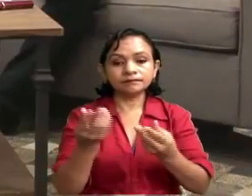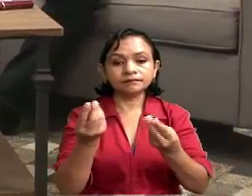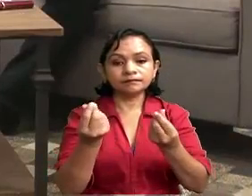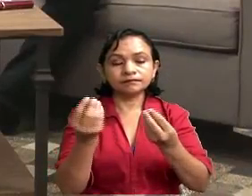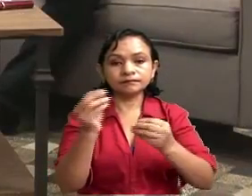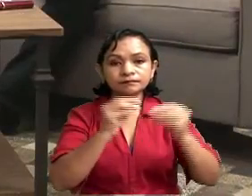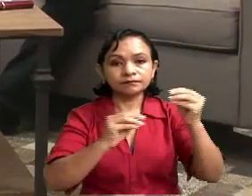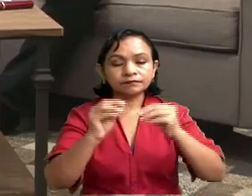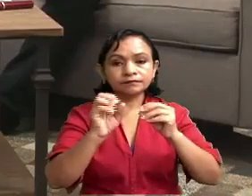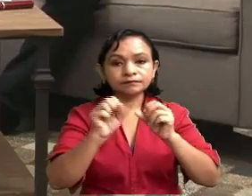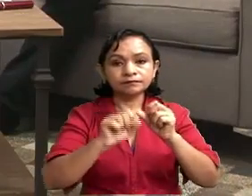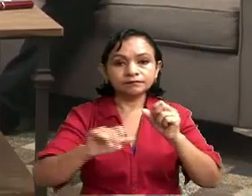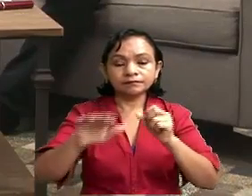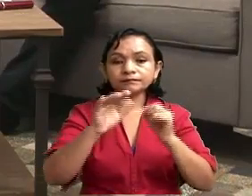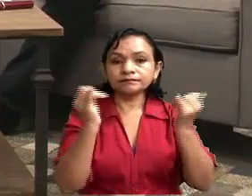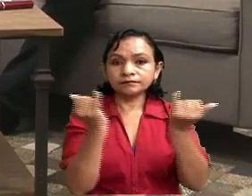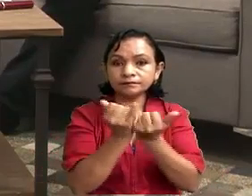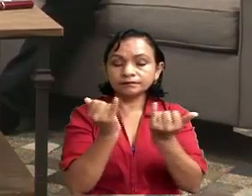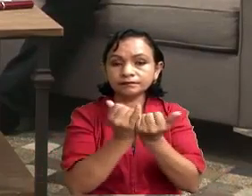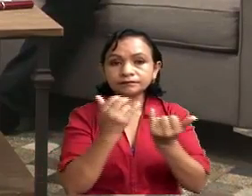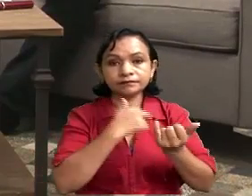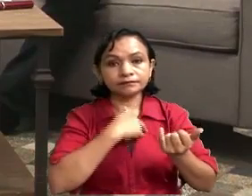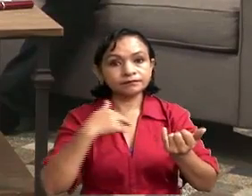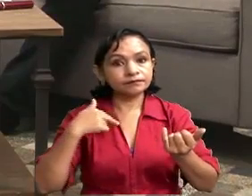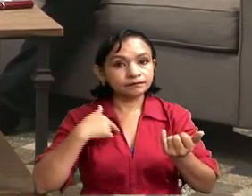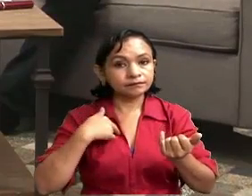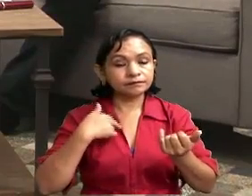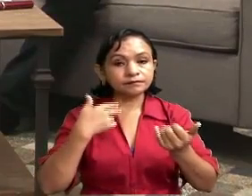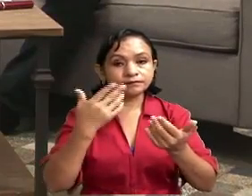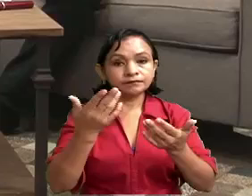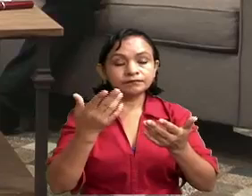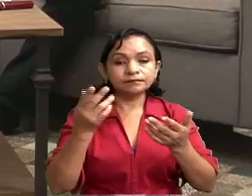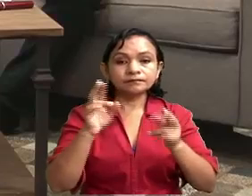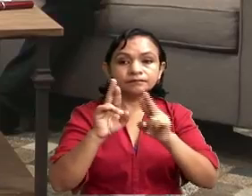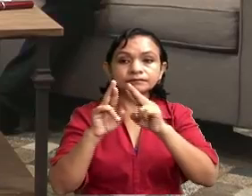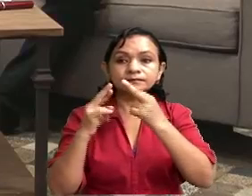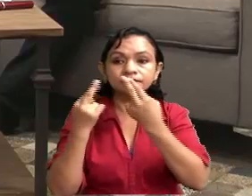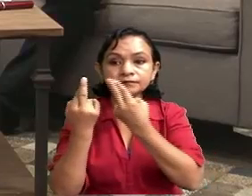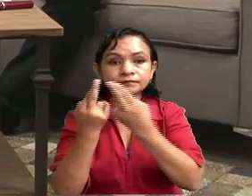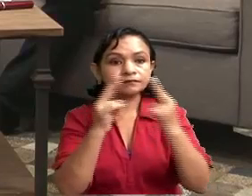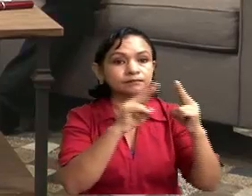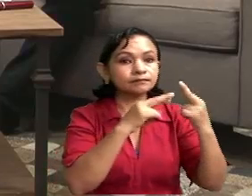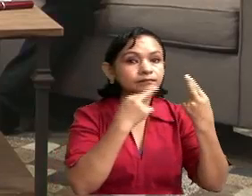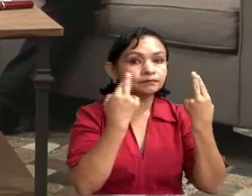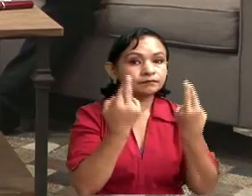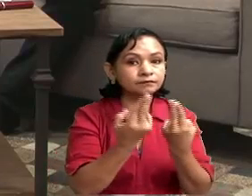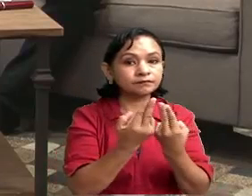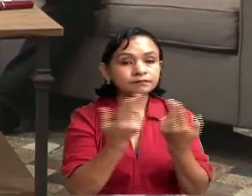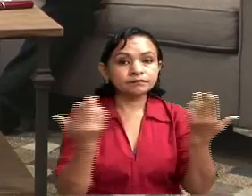y comercial, también estimulando los encuentros